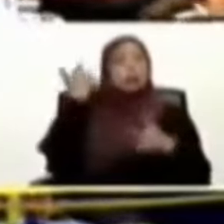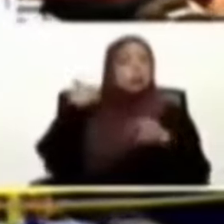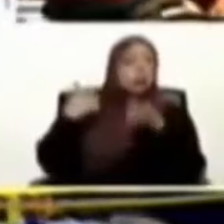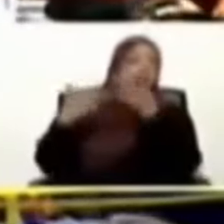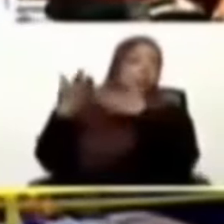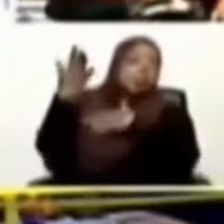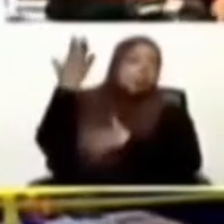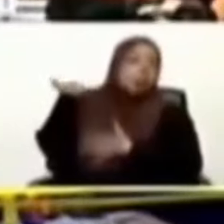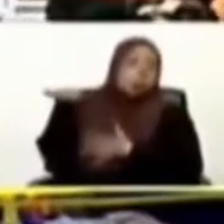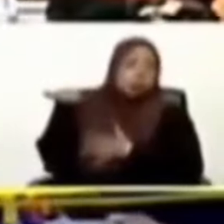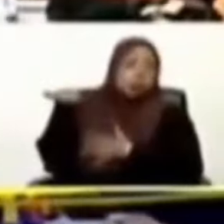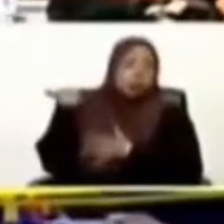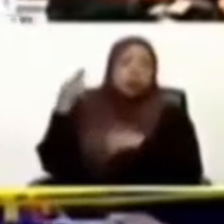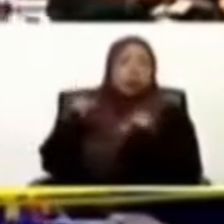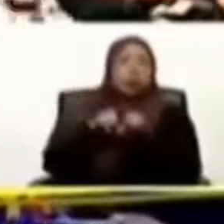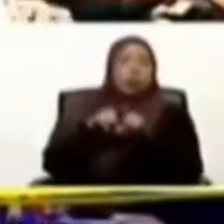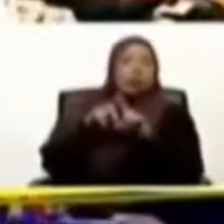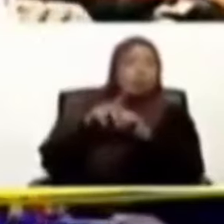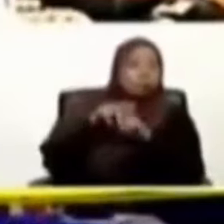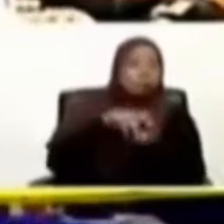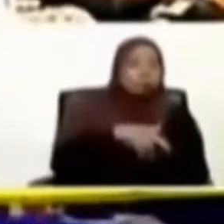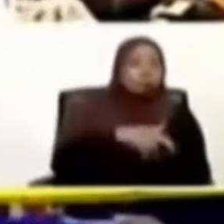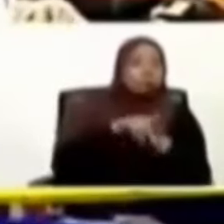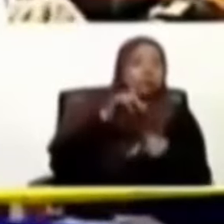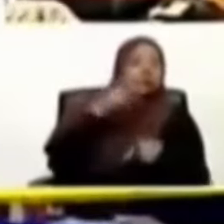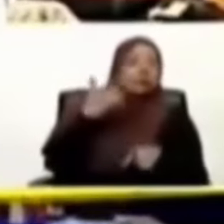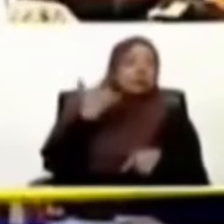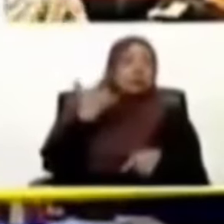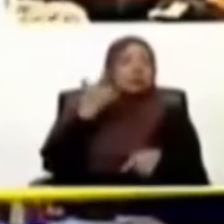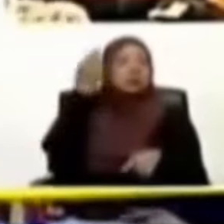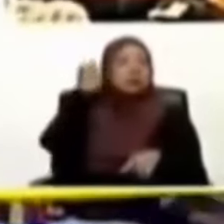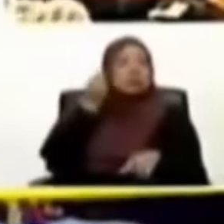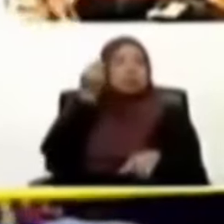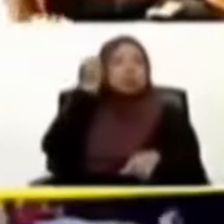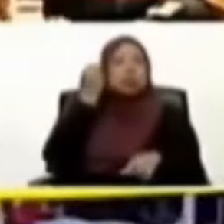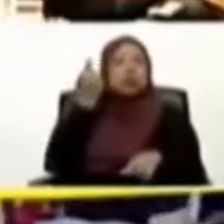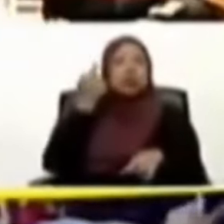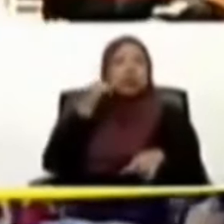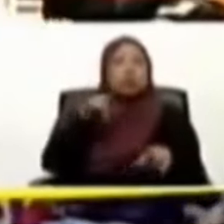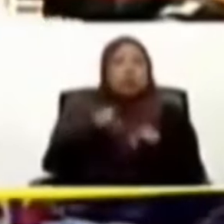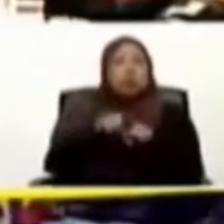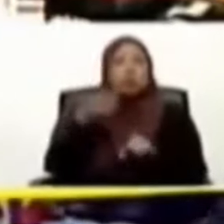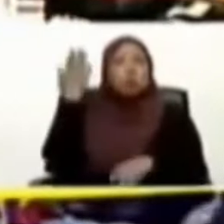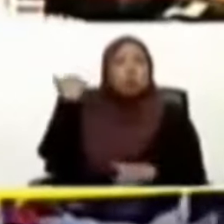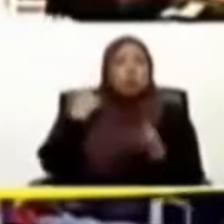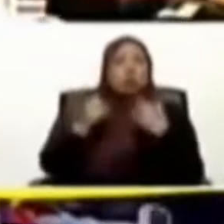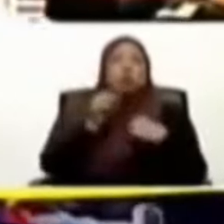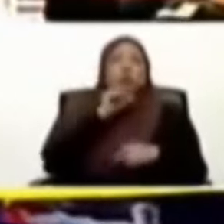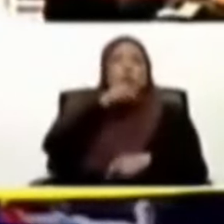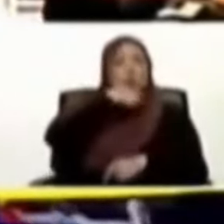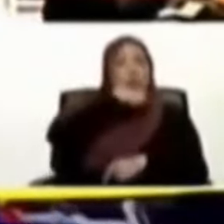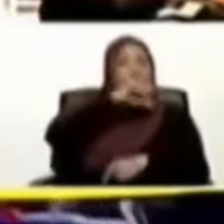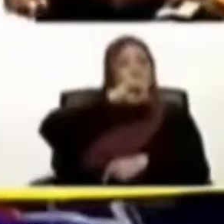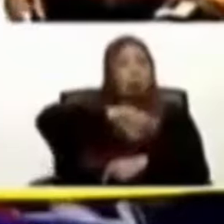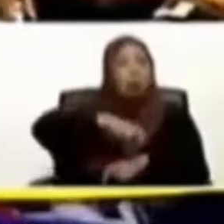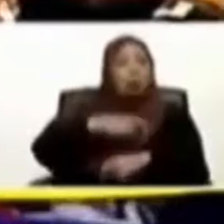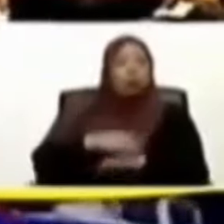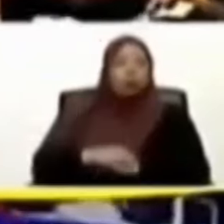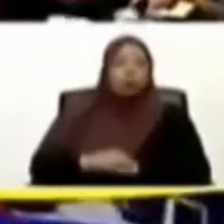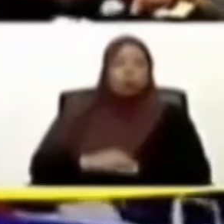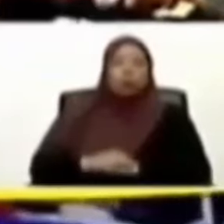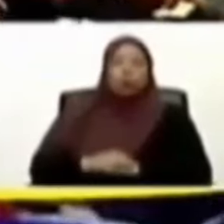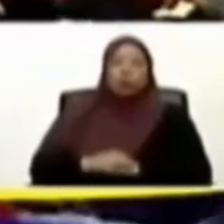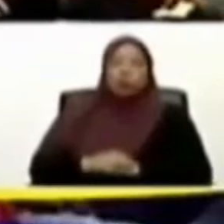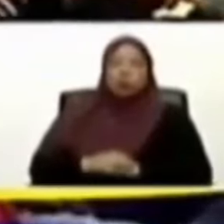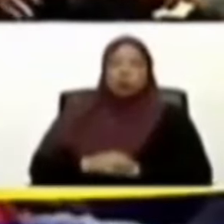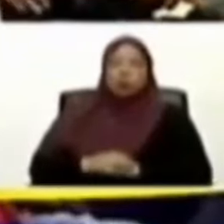las encuestas internas del régimen muestran que en una votación justa, Maduro estaría totalmente condenado, según una